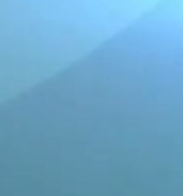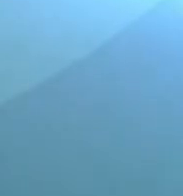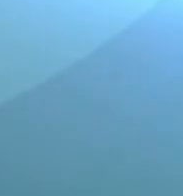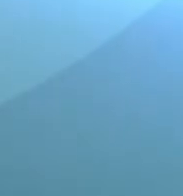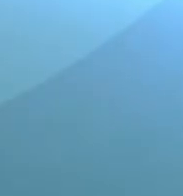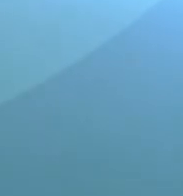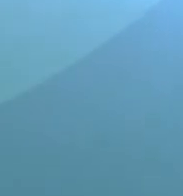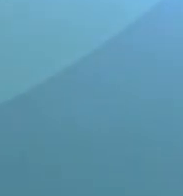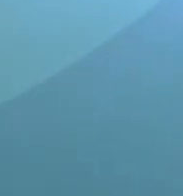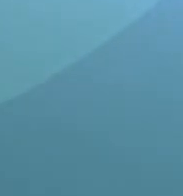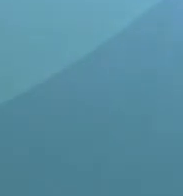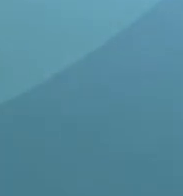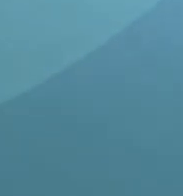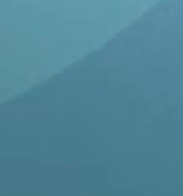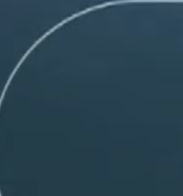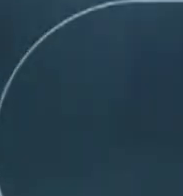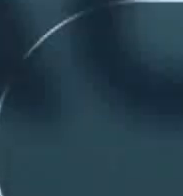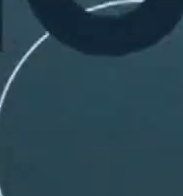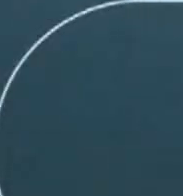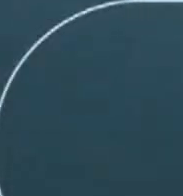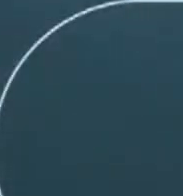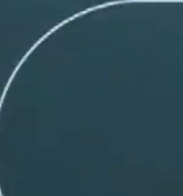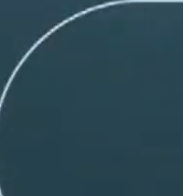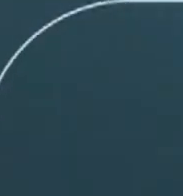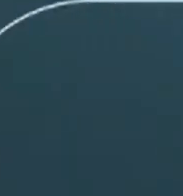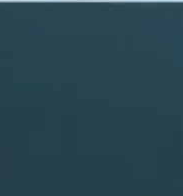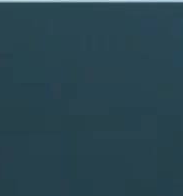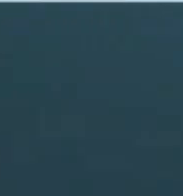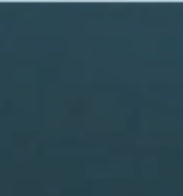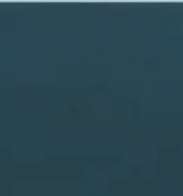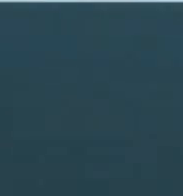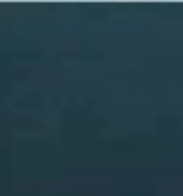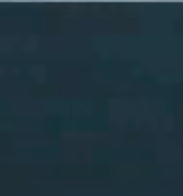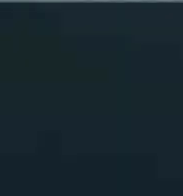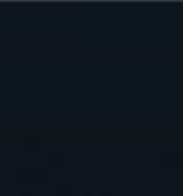junio, 17:30 horas.